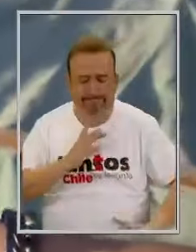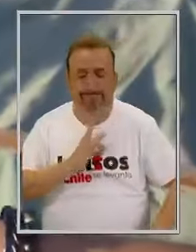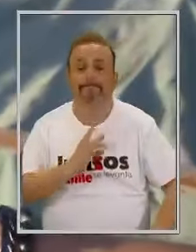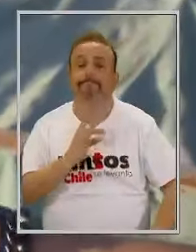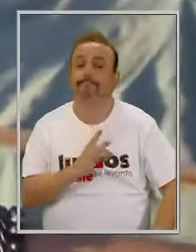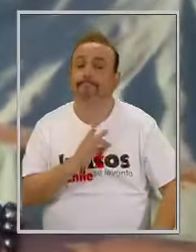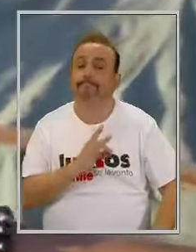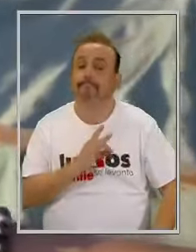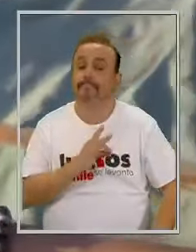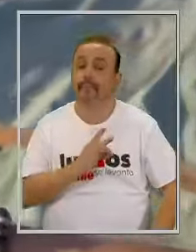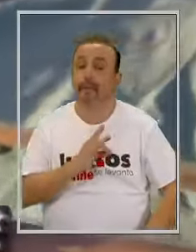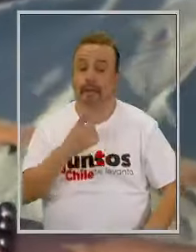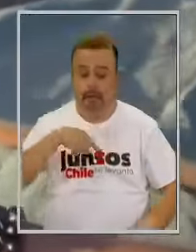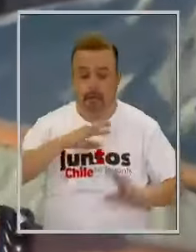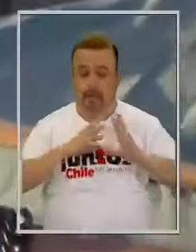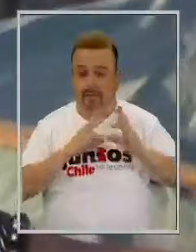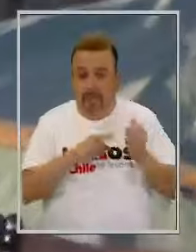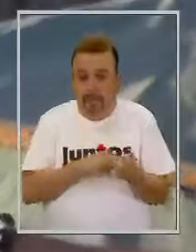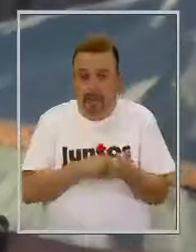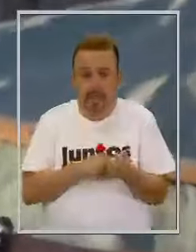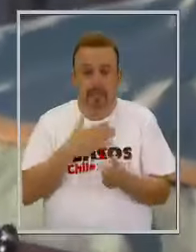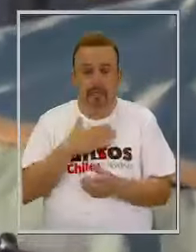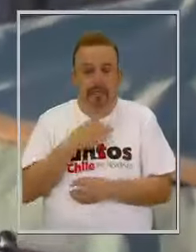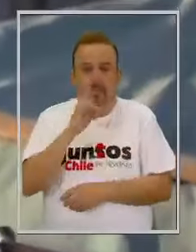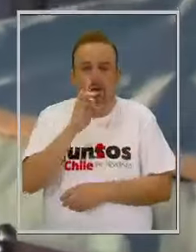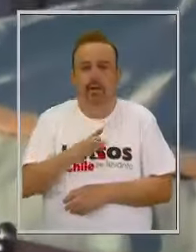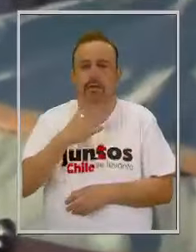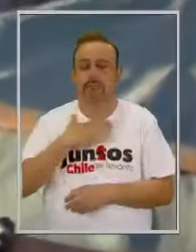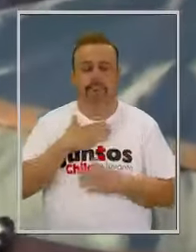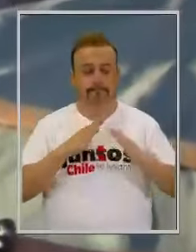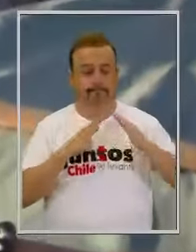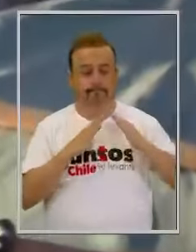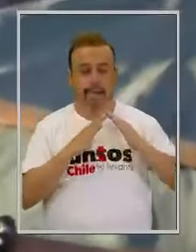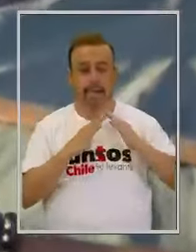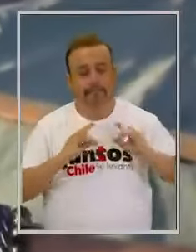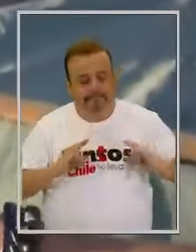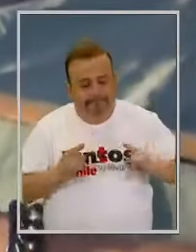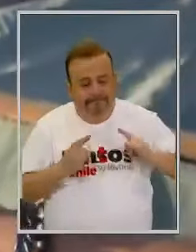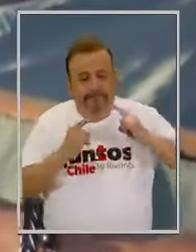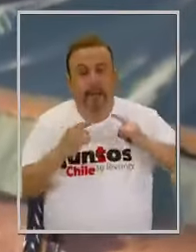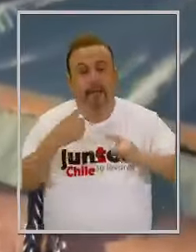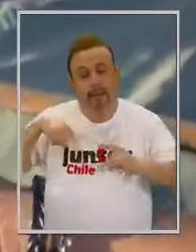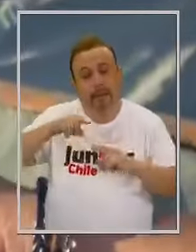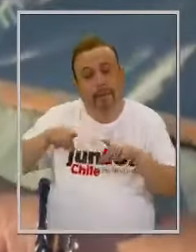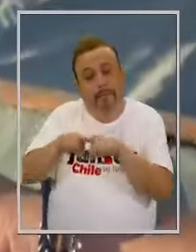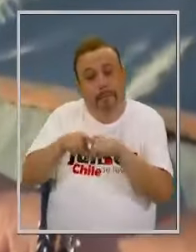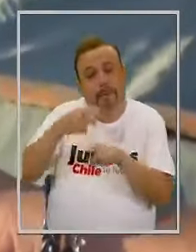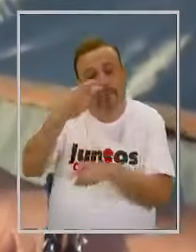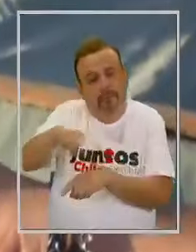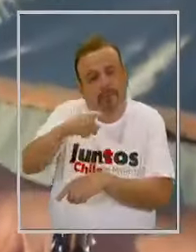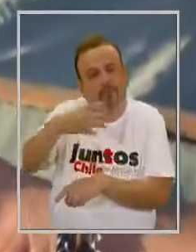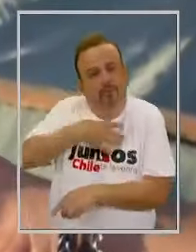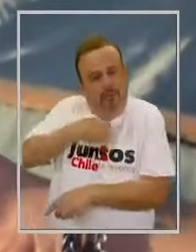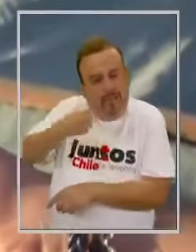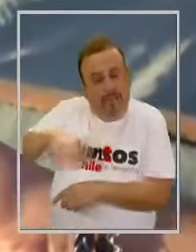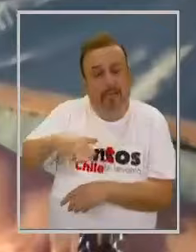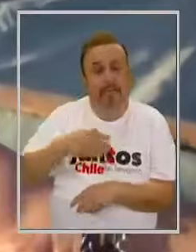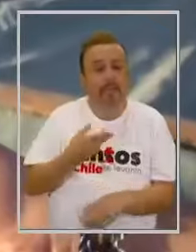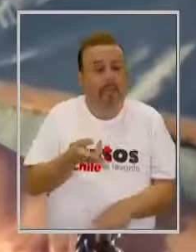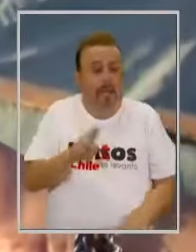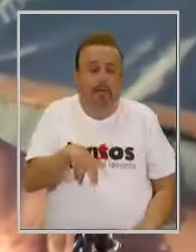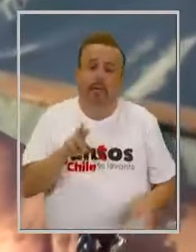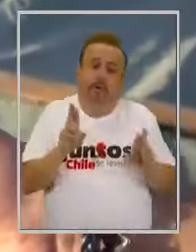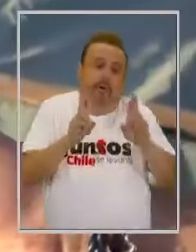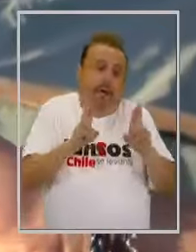y como familia lo único que queremos es levantar la casa de nuestros primos por ellos, por sus hijos y volver a la